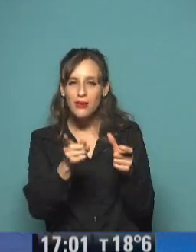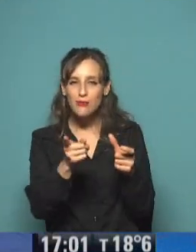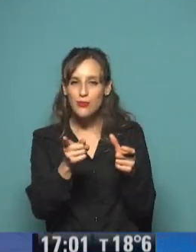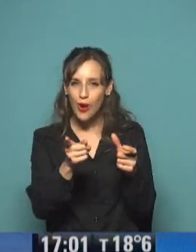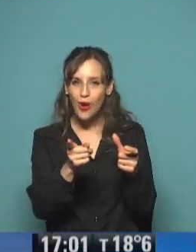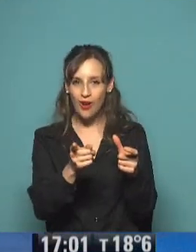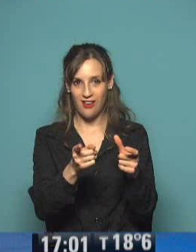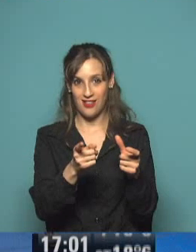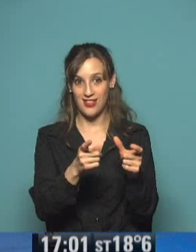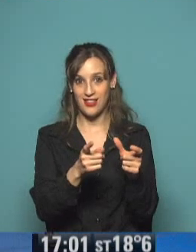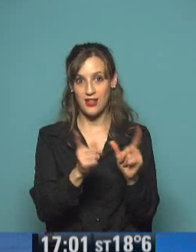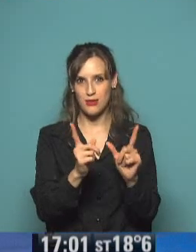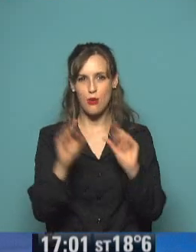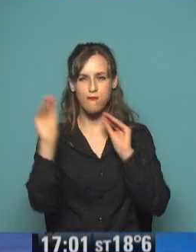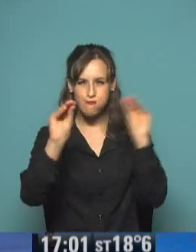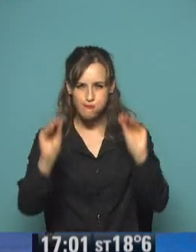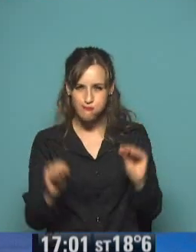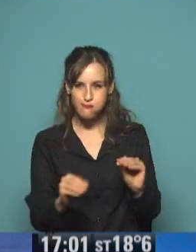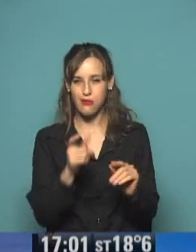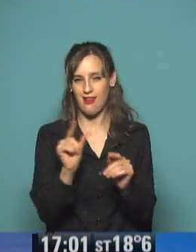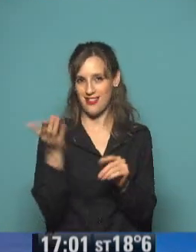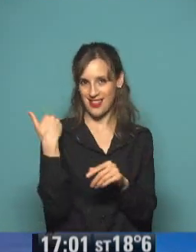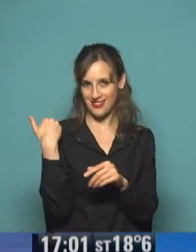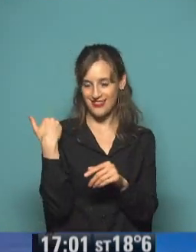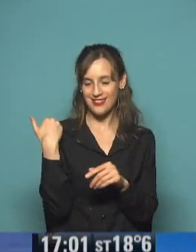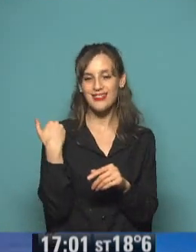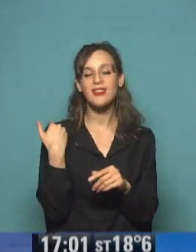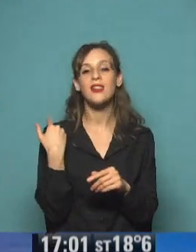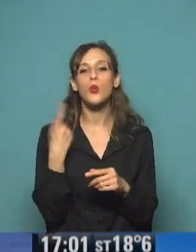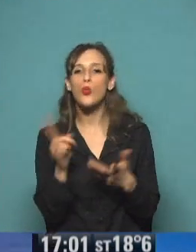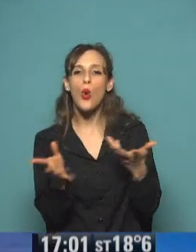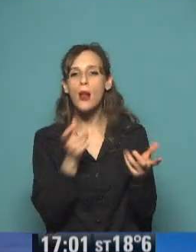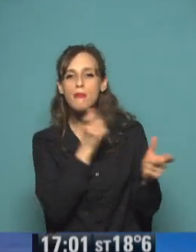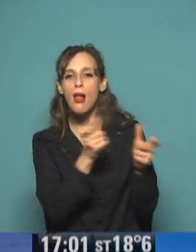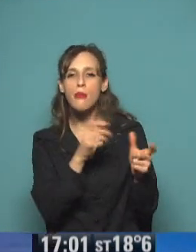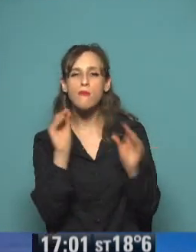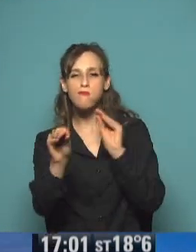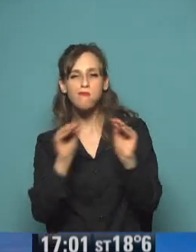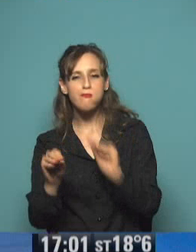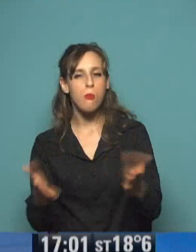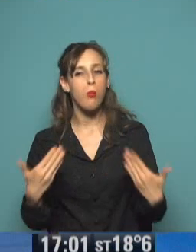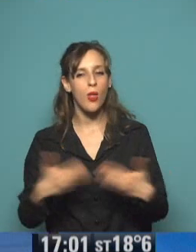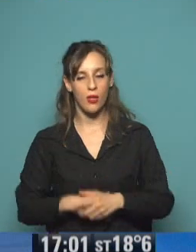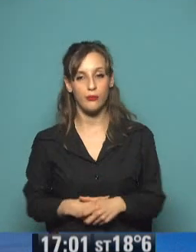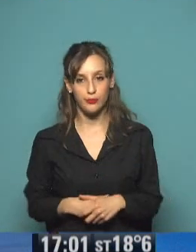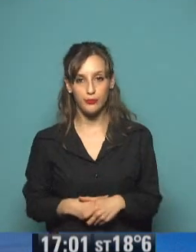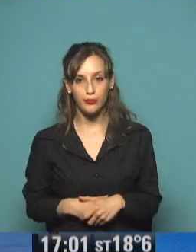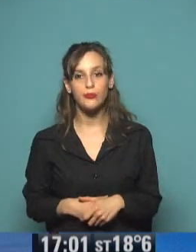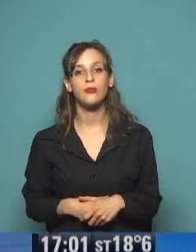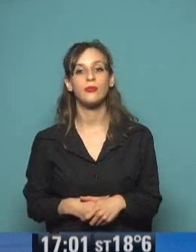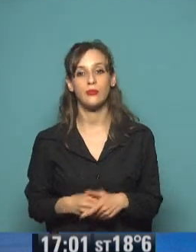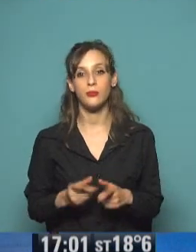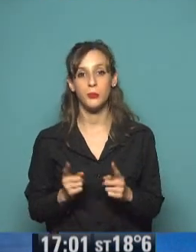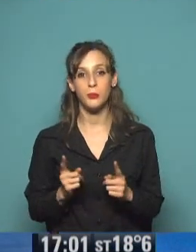sacamos, que tenemos acá en el atril, en esta lámina, que estuvimos sacando de la canción, más esta presentación y